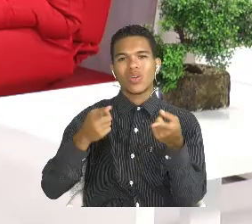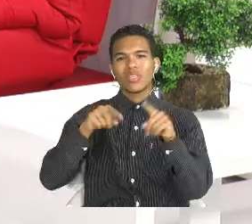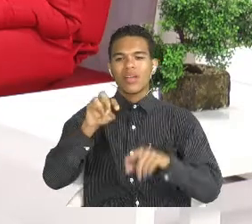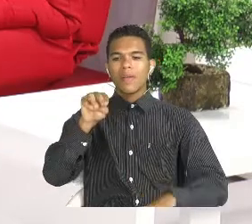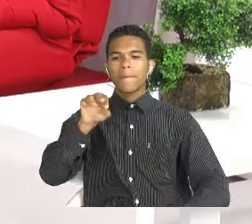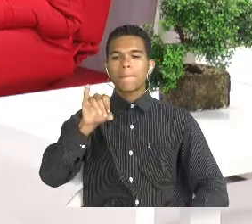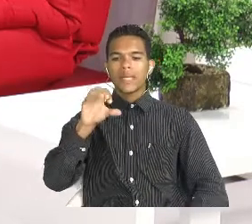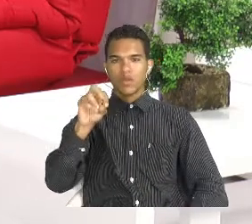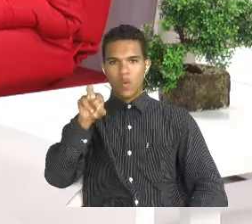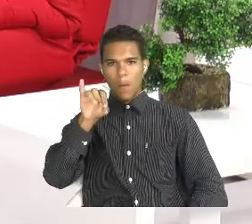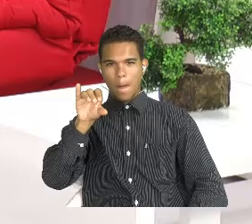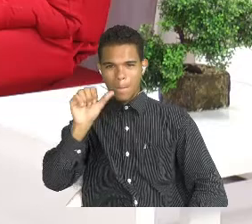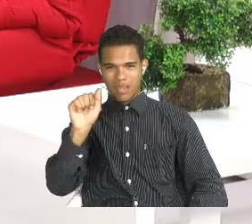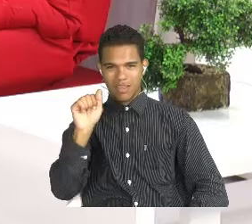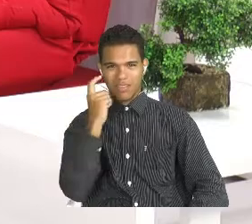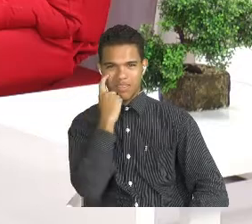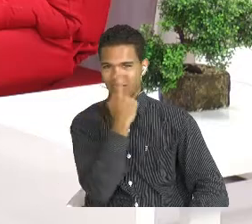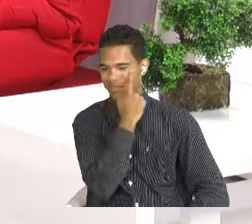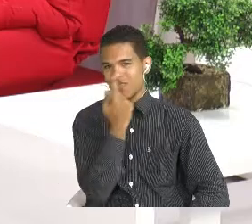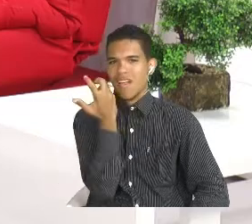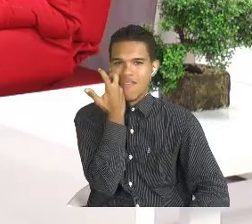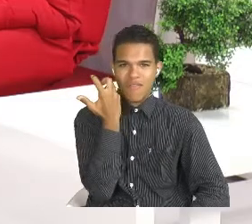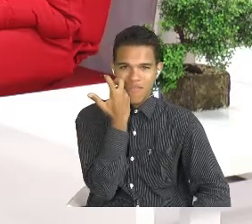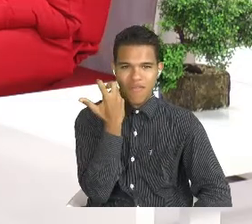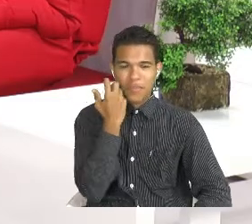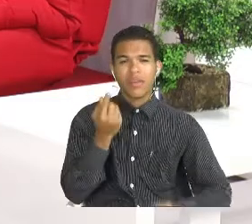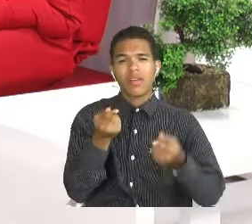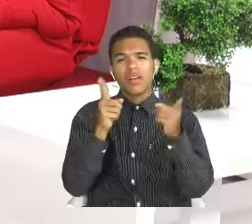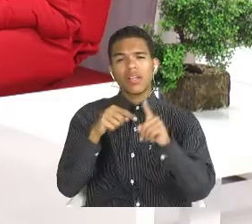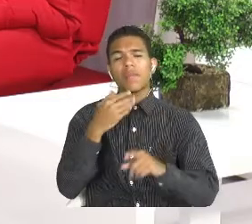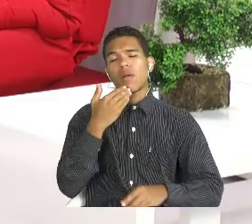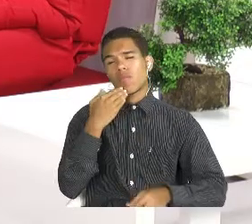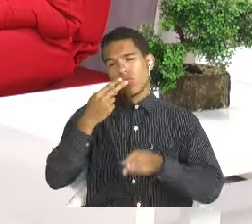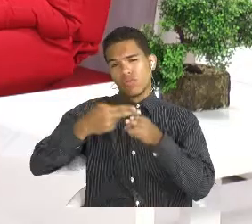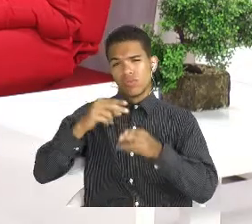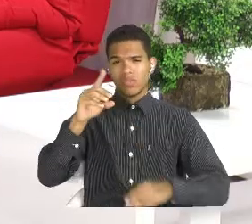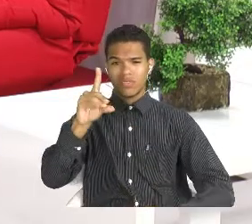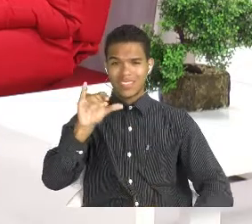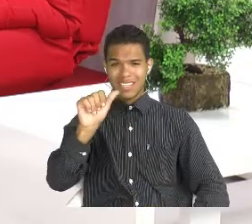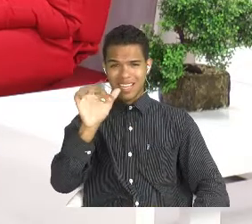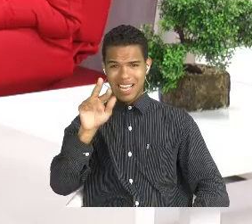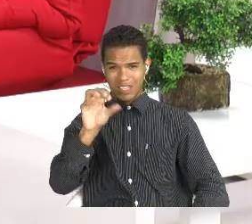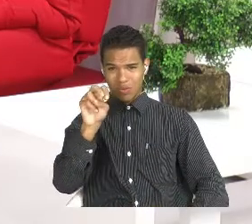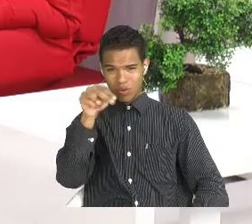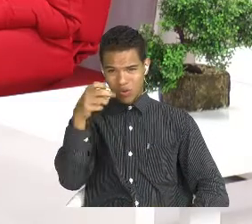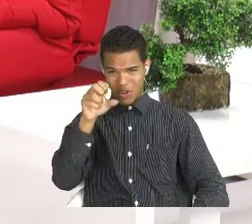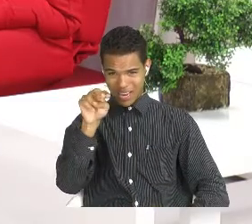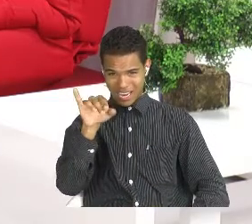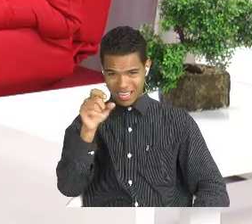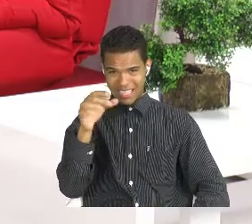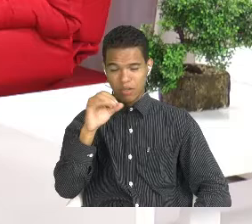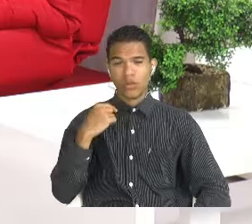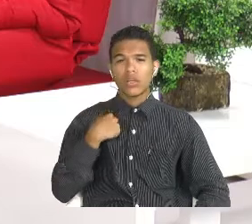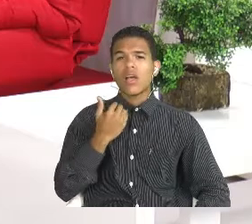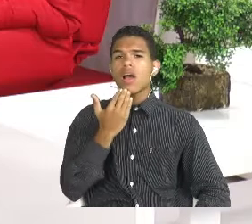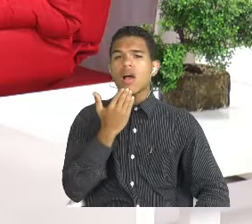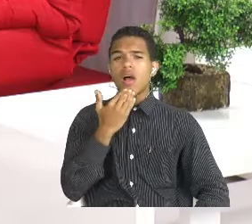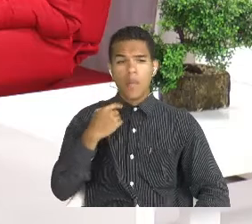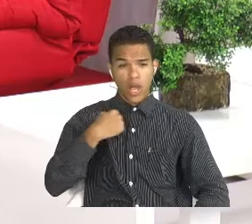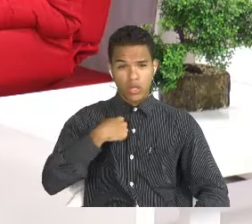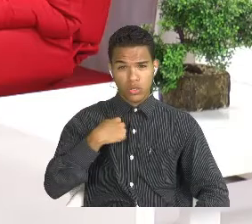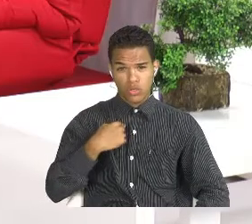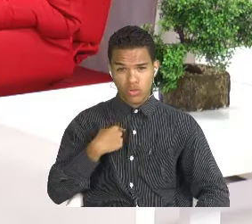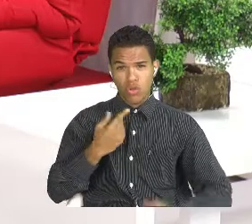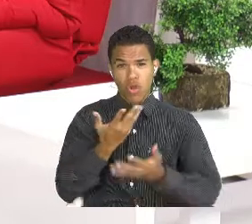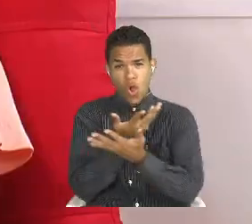ejemplo, o tipos de glaucoma secundarios como iatrogénicos, es decir, glaucomas provocados por el abuso de sustancias. Muy